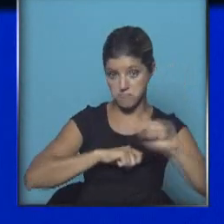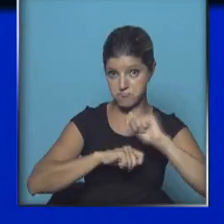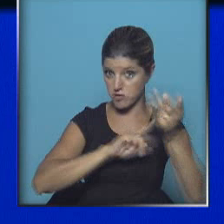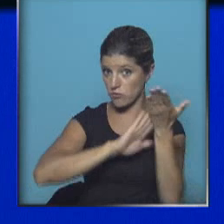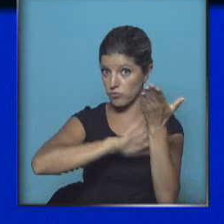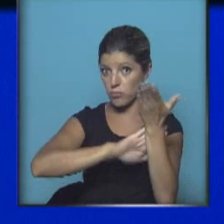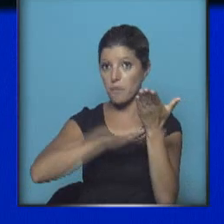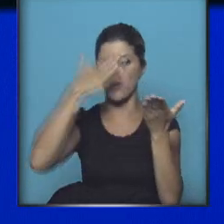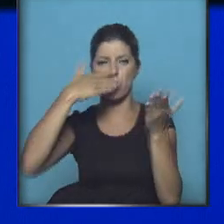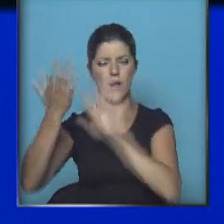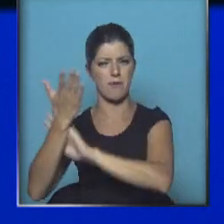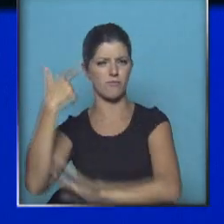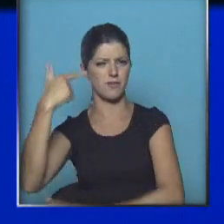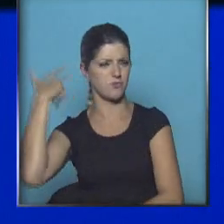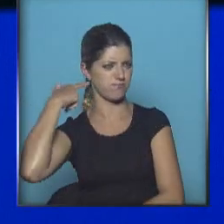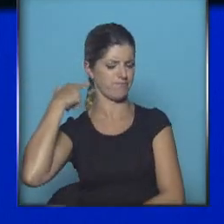con la mano derecha.